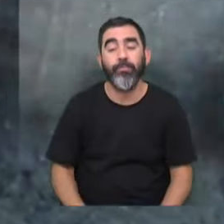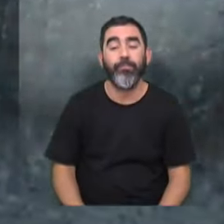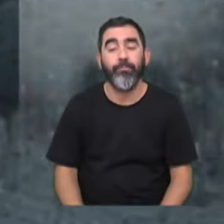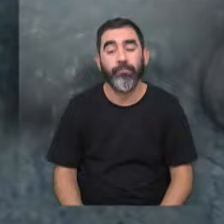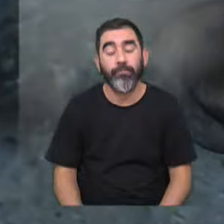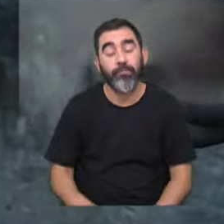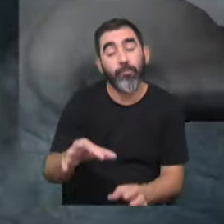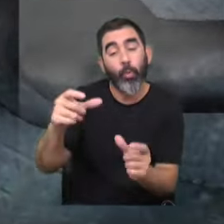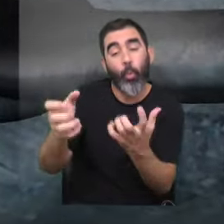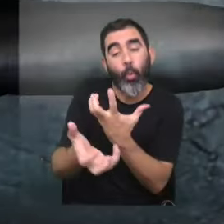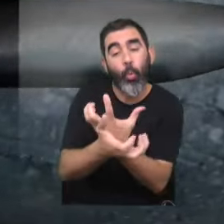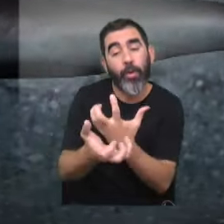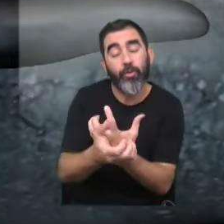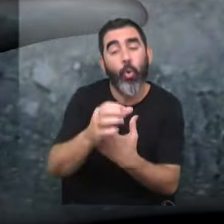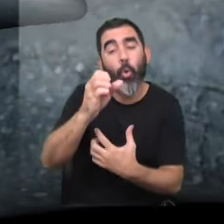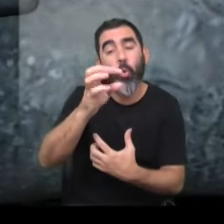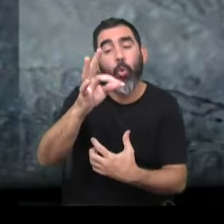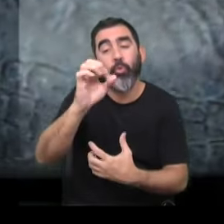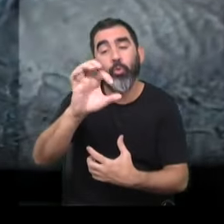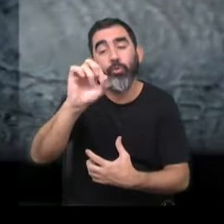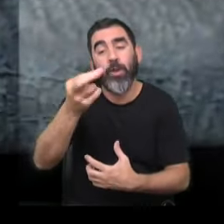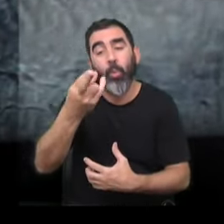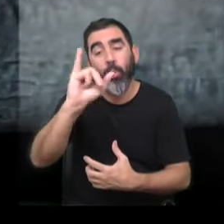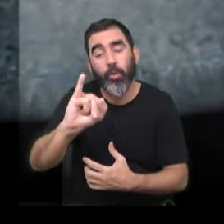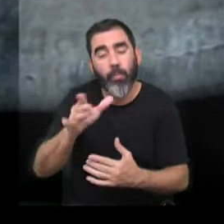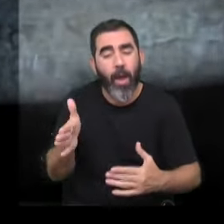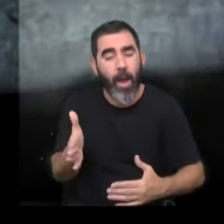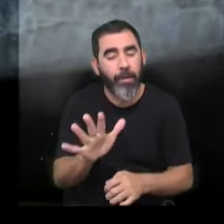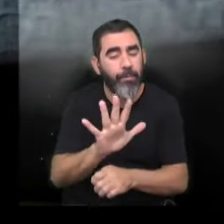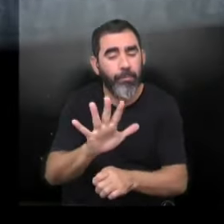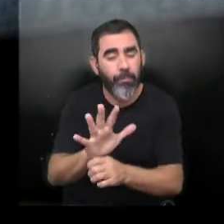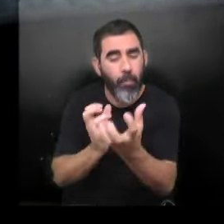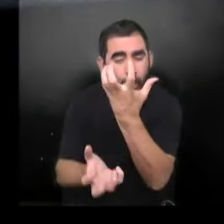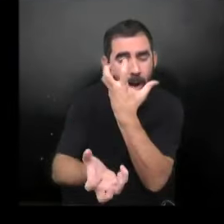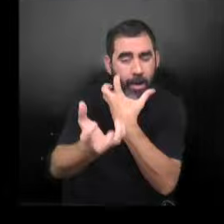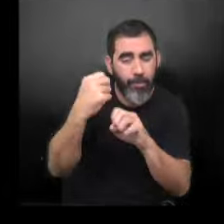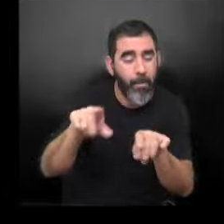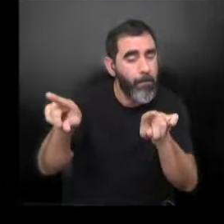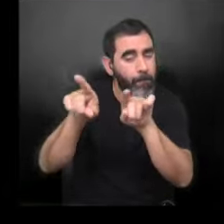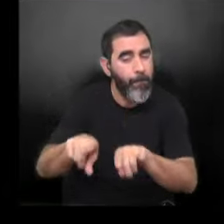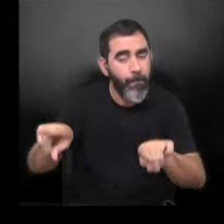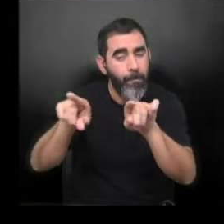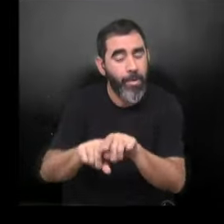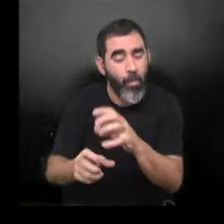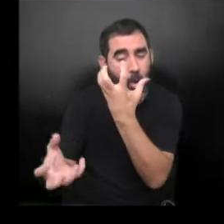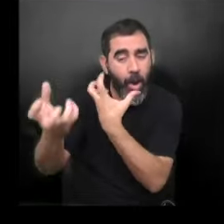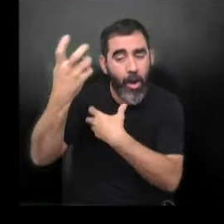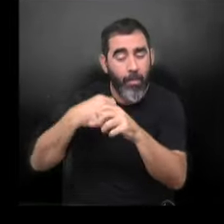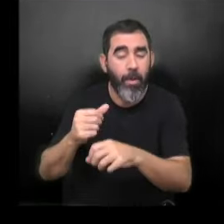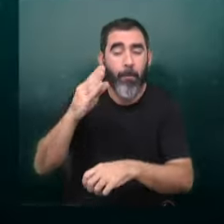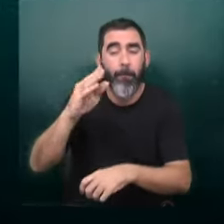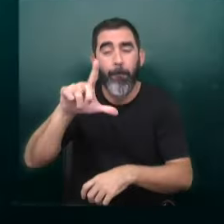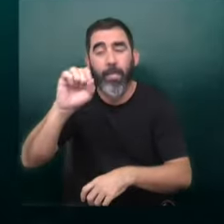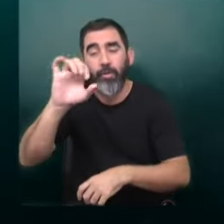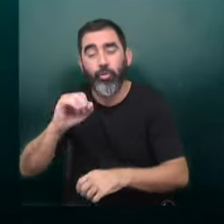La vértebra pertenece a un notosaurio, un reptil marino de la familia de los sauropterigios, que es la misma de la que forman parte los plesiosauros